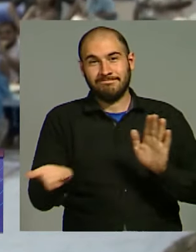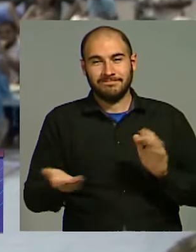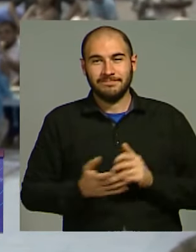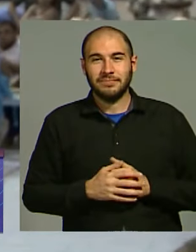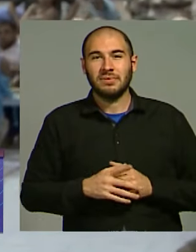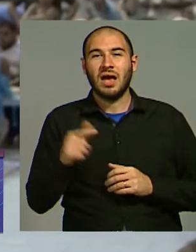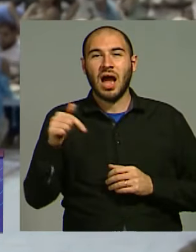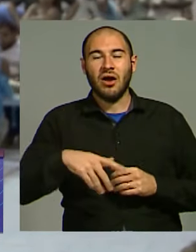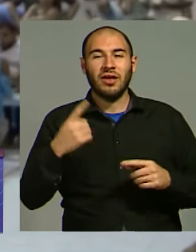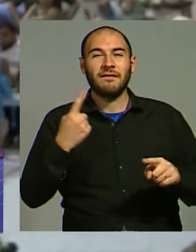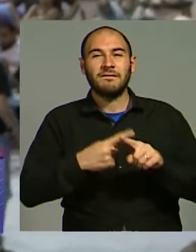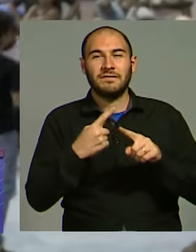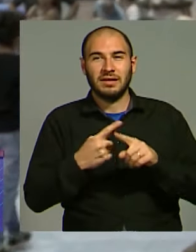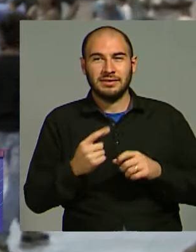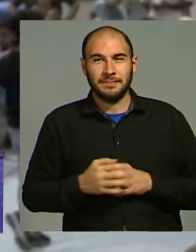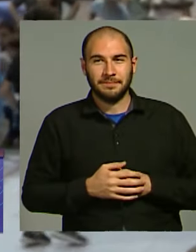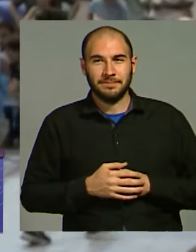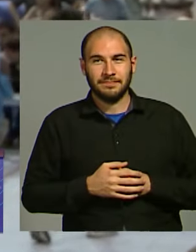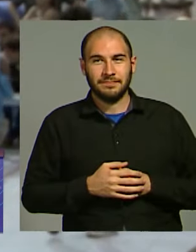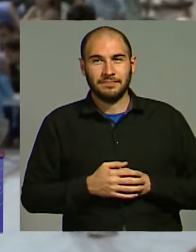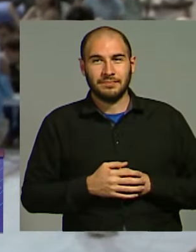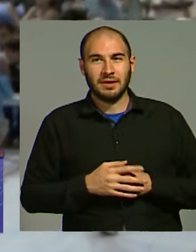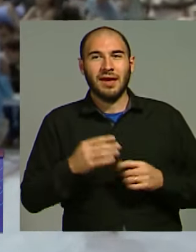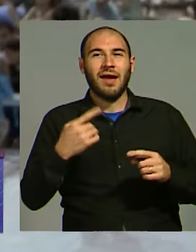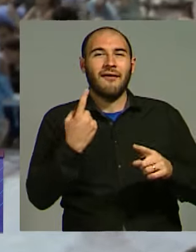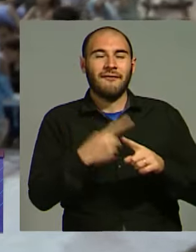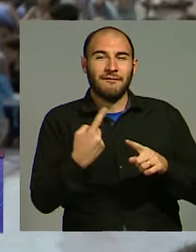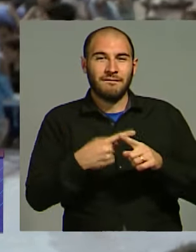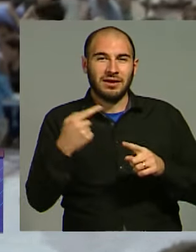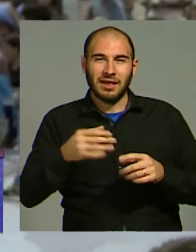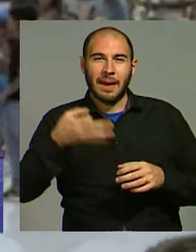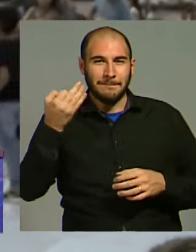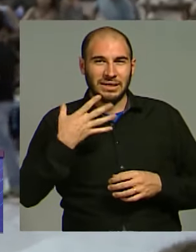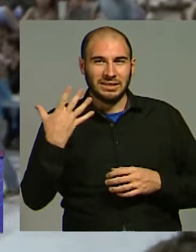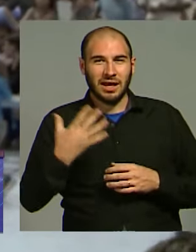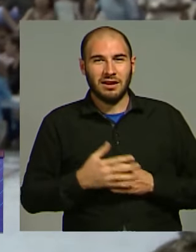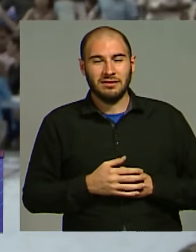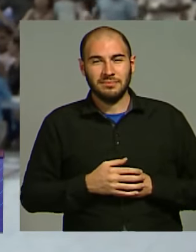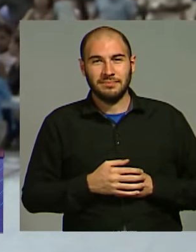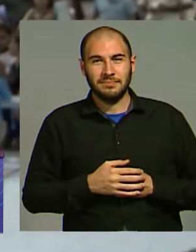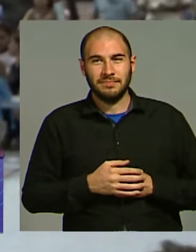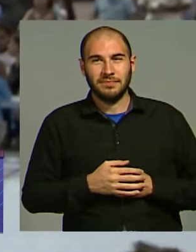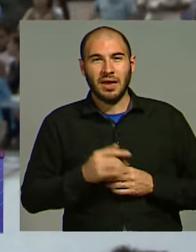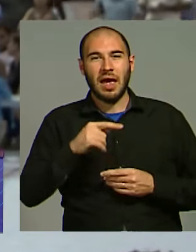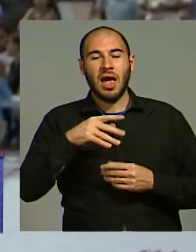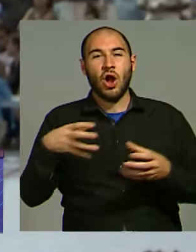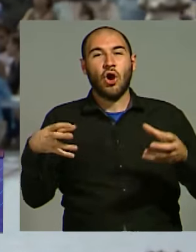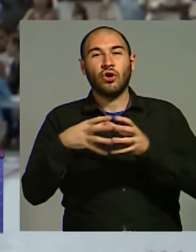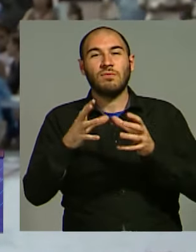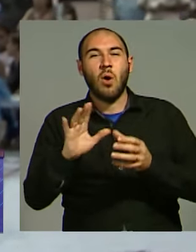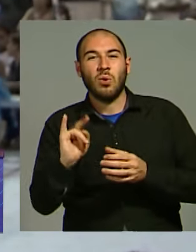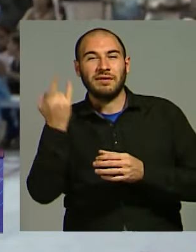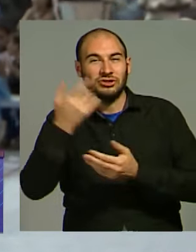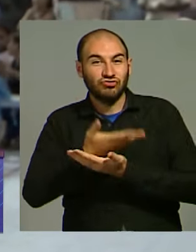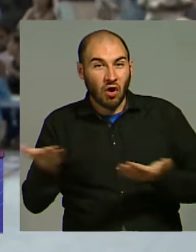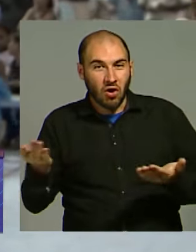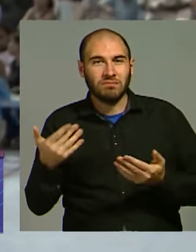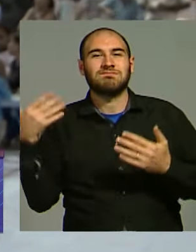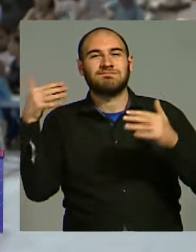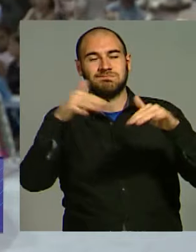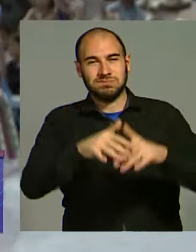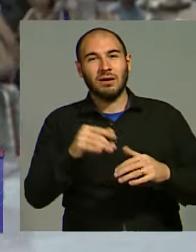Hoy vamos a celebrar un evento muy particular. Seguramente la familia universitaria va a poder